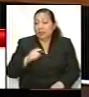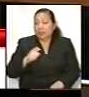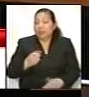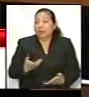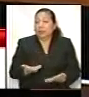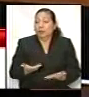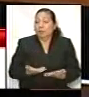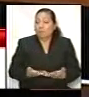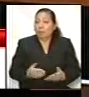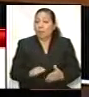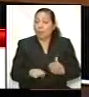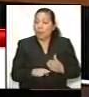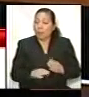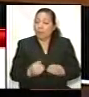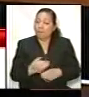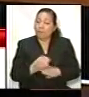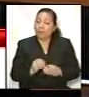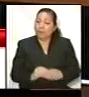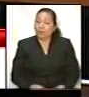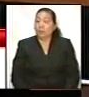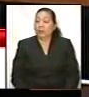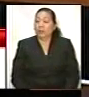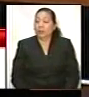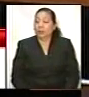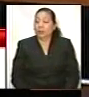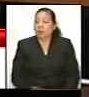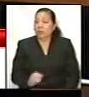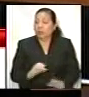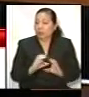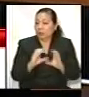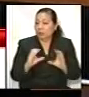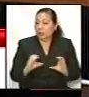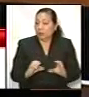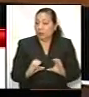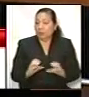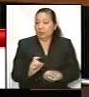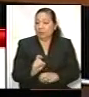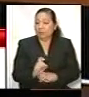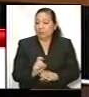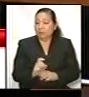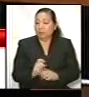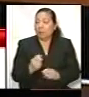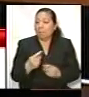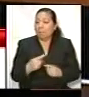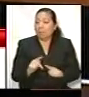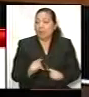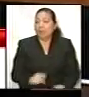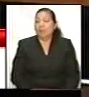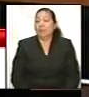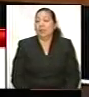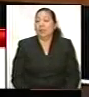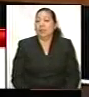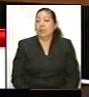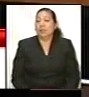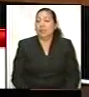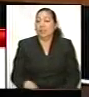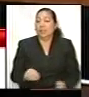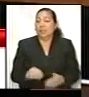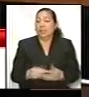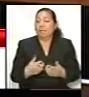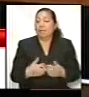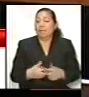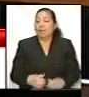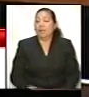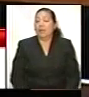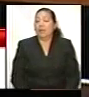la autorización sanitaria de funcionamiento o certificado de capacidad o permiso de funcionamiento del establecimiento del